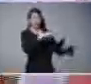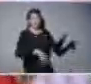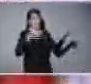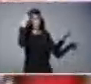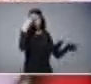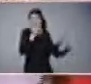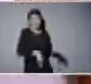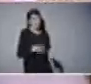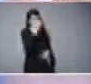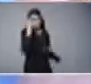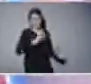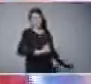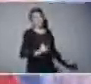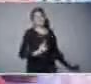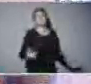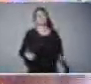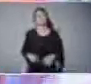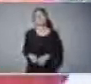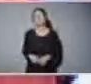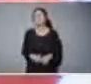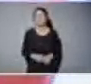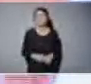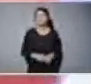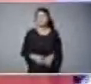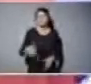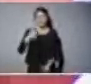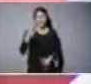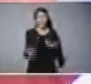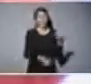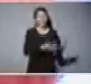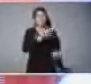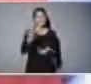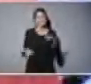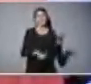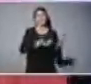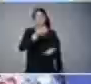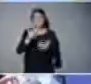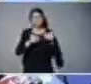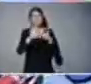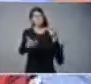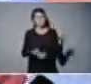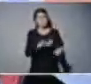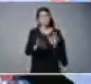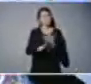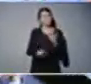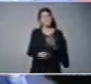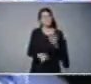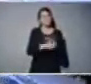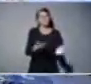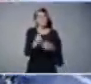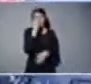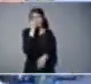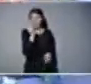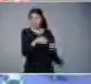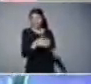debes olvidar. Cocino, cocinaré y con muy poco aquí